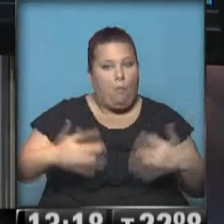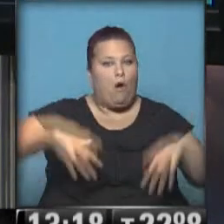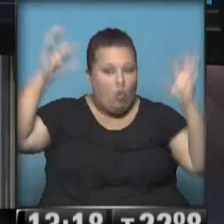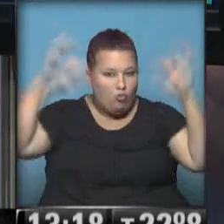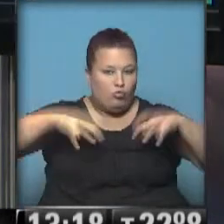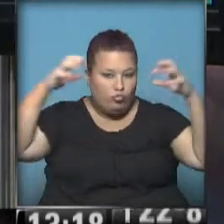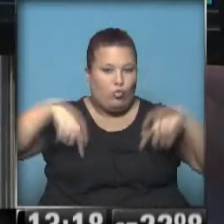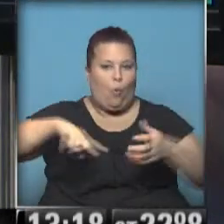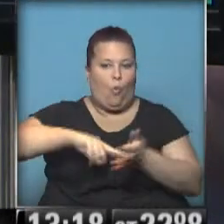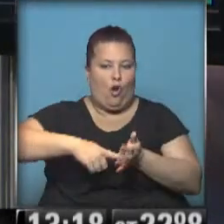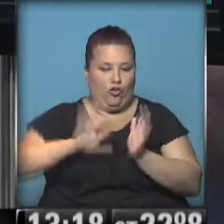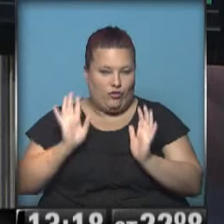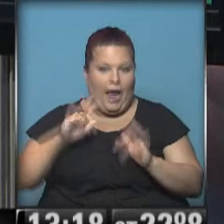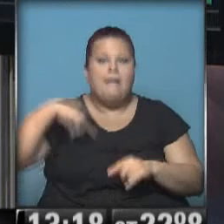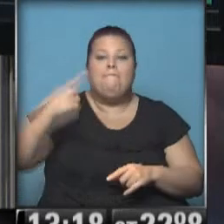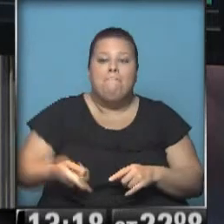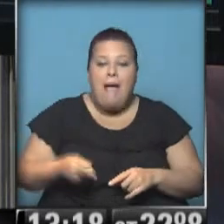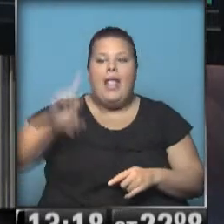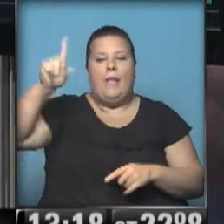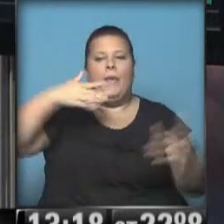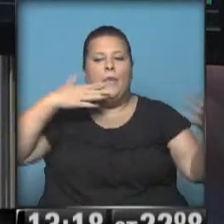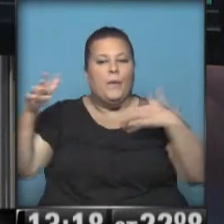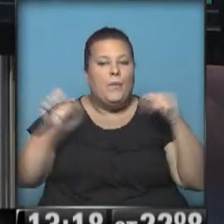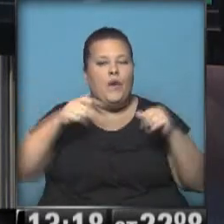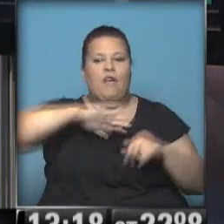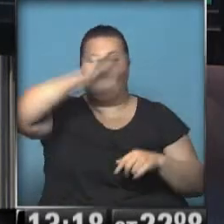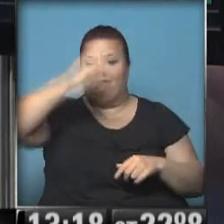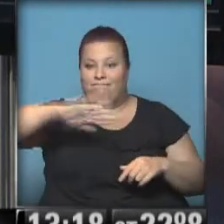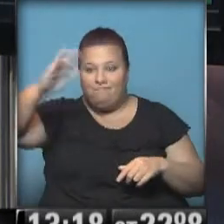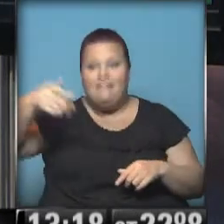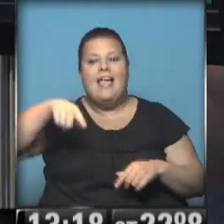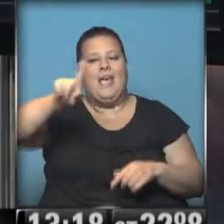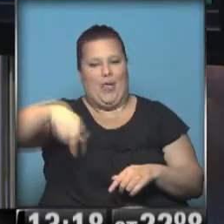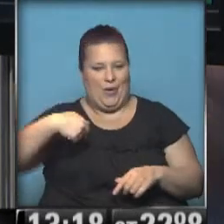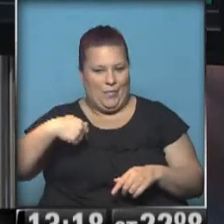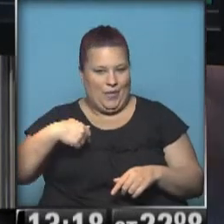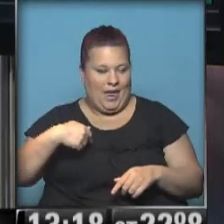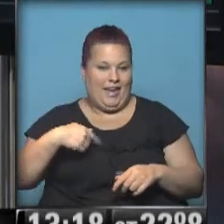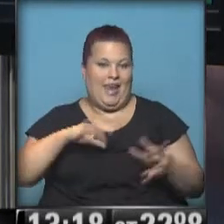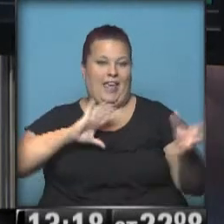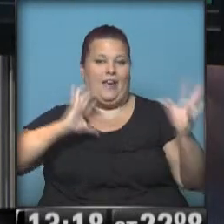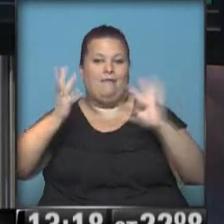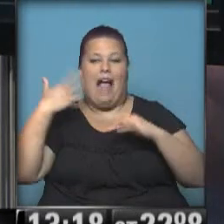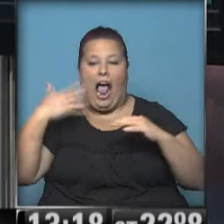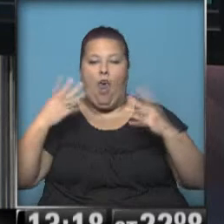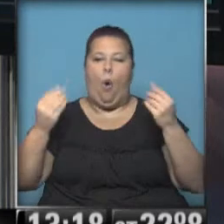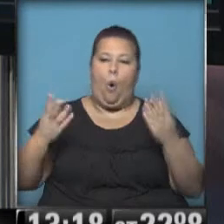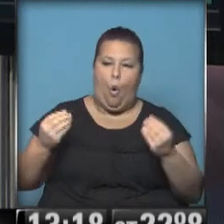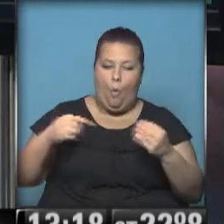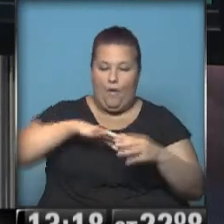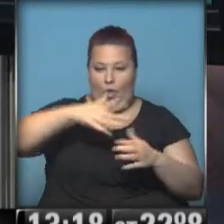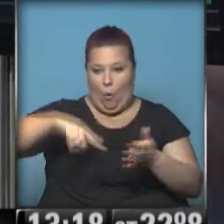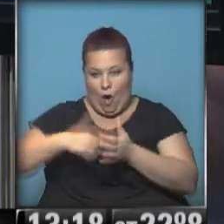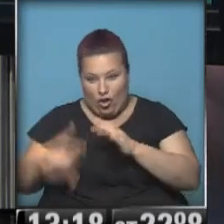precipitaciones aquí en la ciudad en osarios a partir de mañana ingresa aire frío a través de la cordillera y esto va a generar teniendo esta masa de aire calurosa y húmeda sobre la